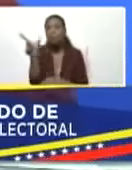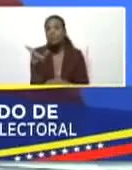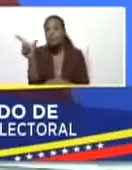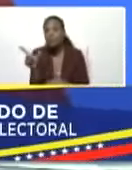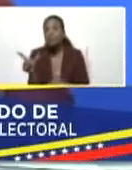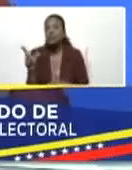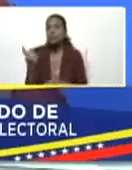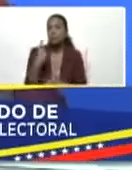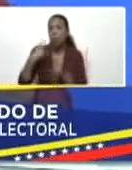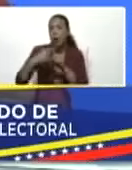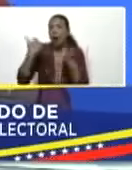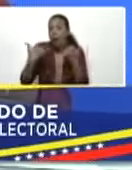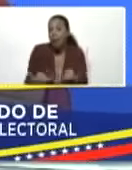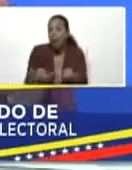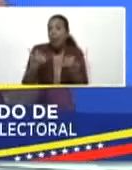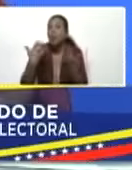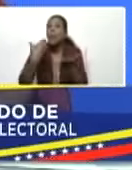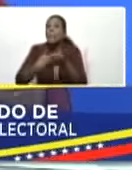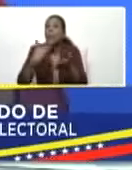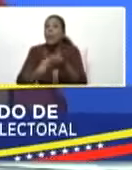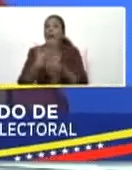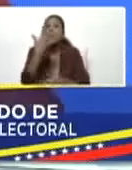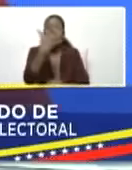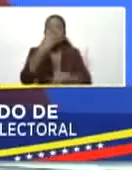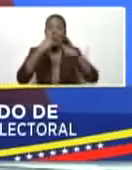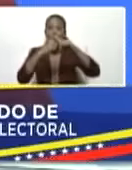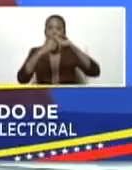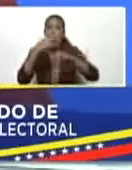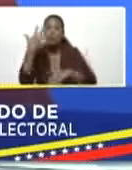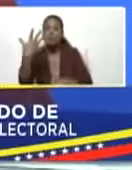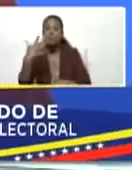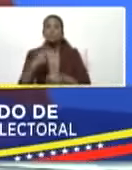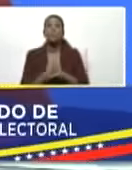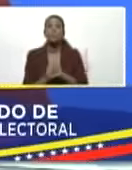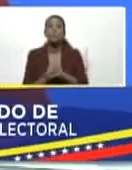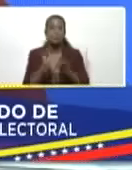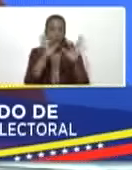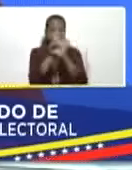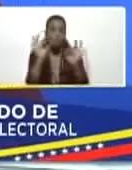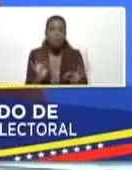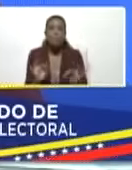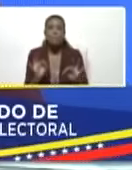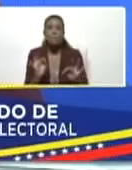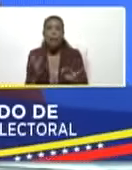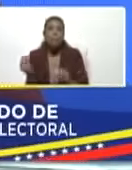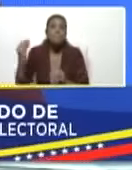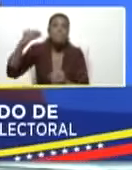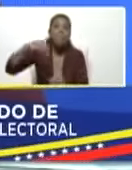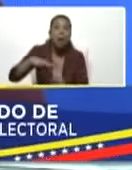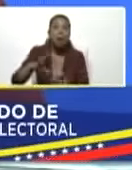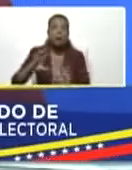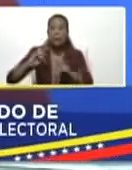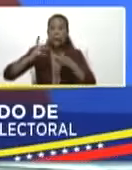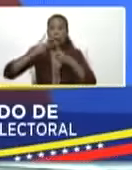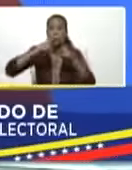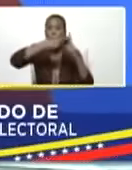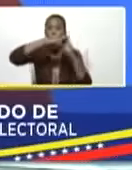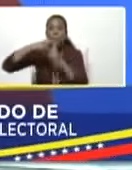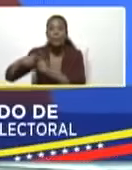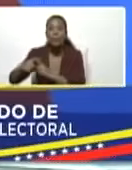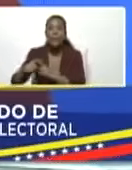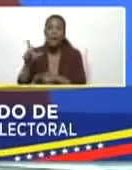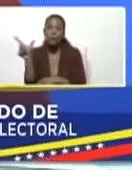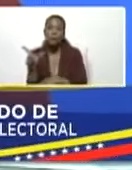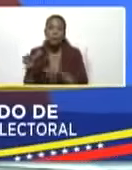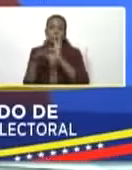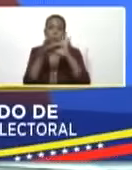Unido de Venezuela, ahora nosotros tenemos una propuesta del 5x5, que es una fortaleza que va más allá del Partido Socialista Unido